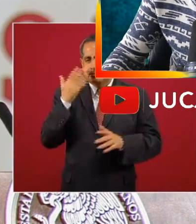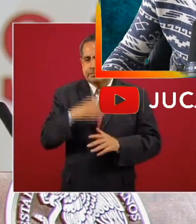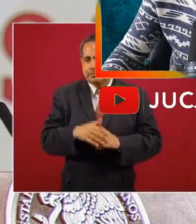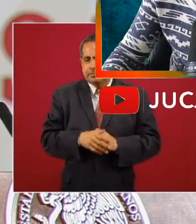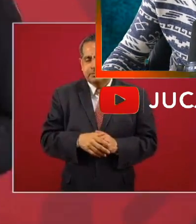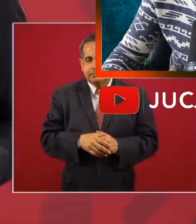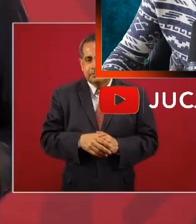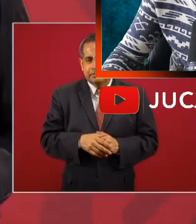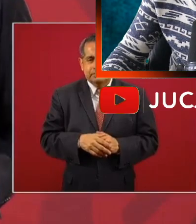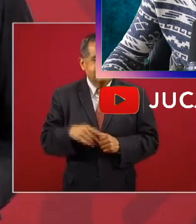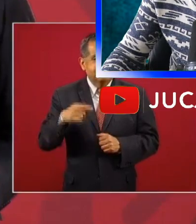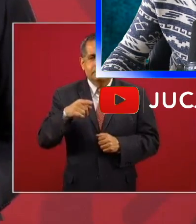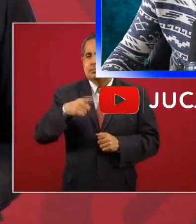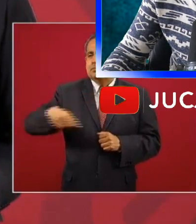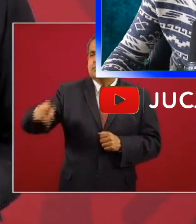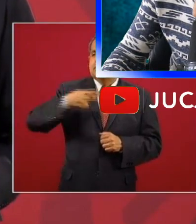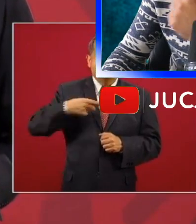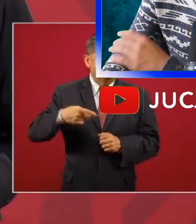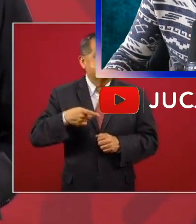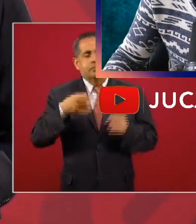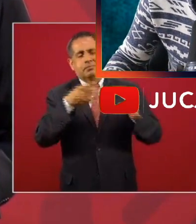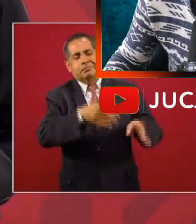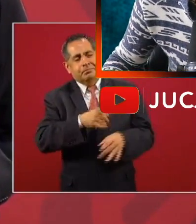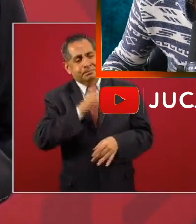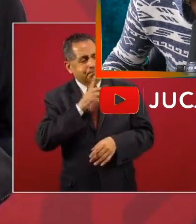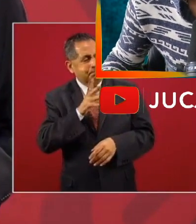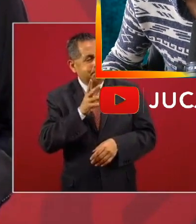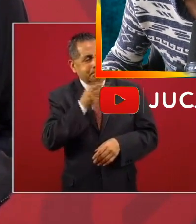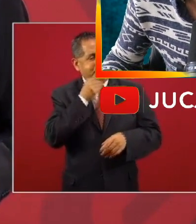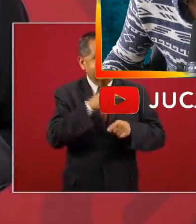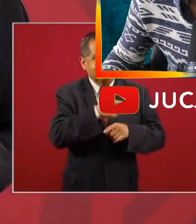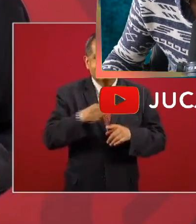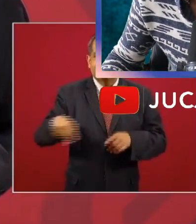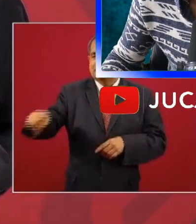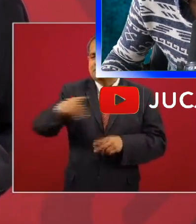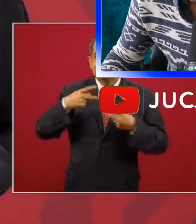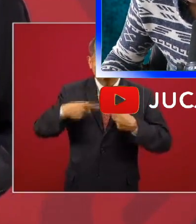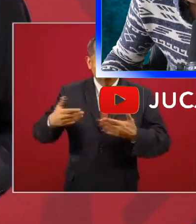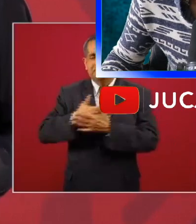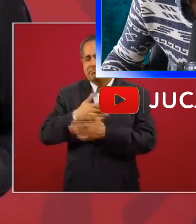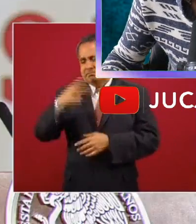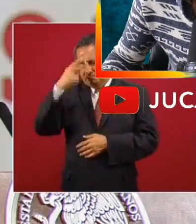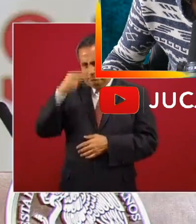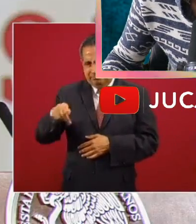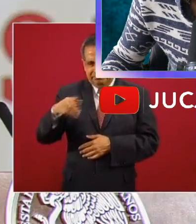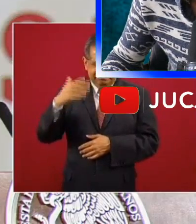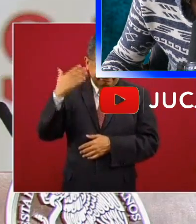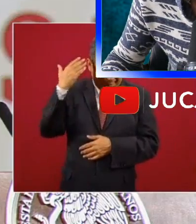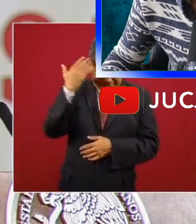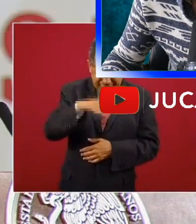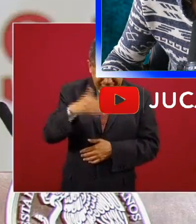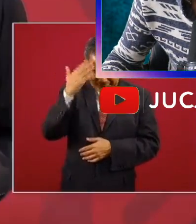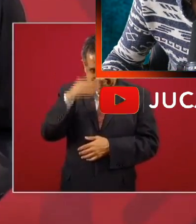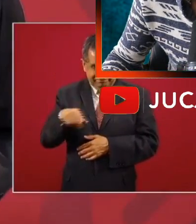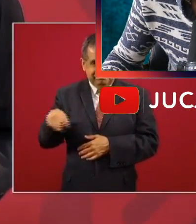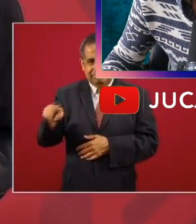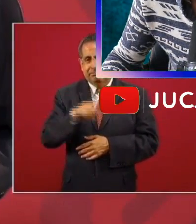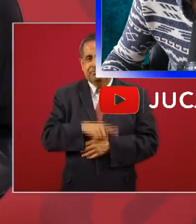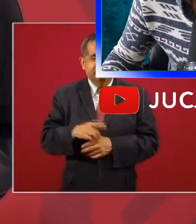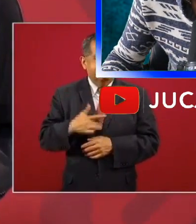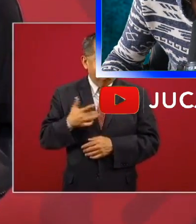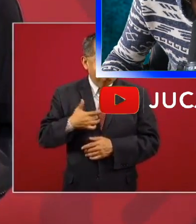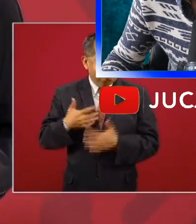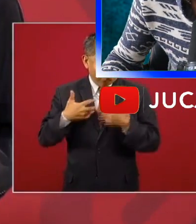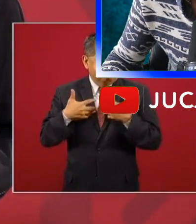pone a cada quien en su lugar, en su sitio. El pueblo de México es un pueblo muy